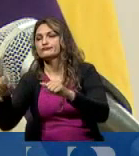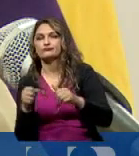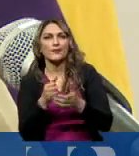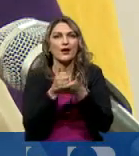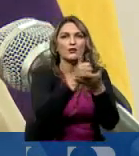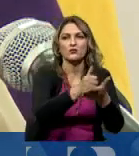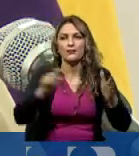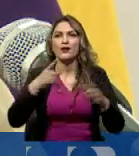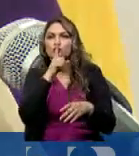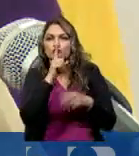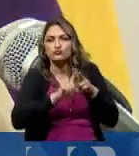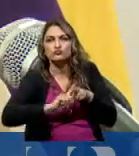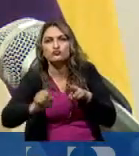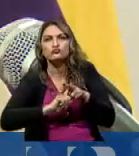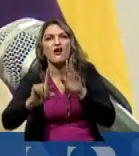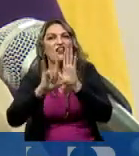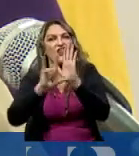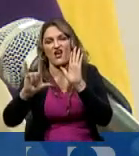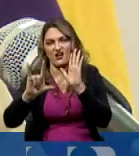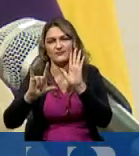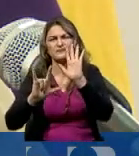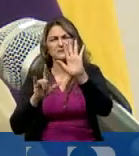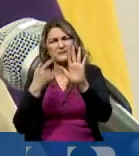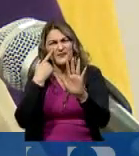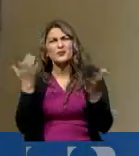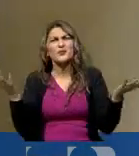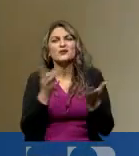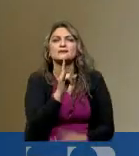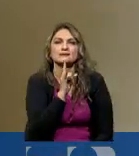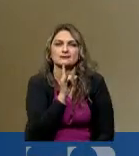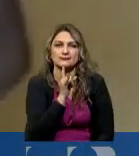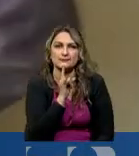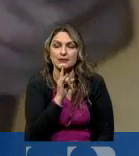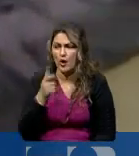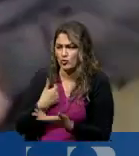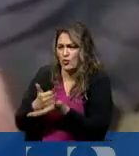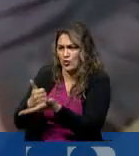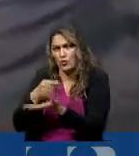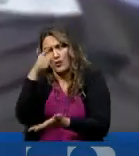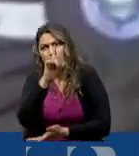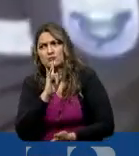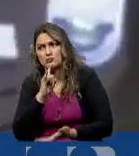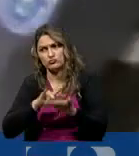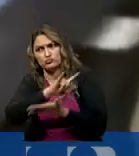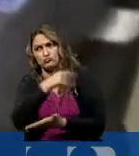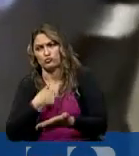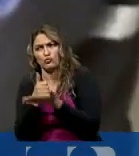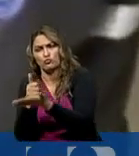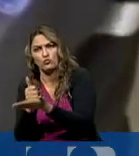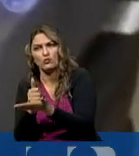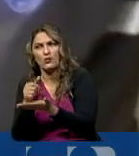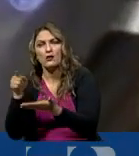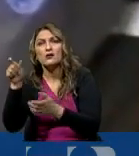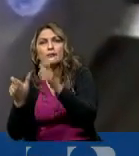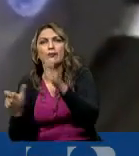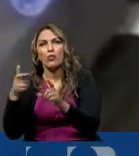fallecieron en este traslado hacia eeuu el hombre operaba en la ciudad de cuenca y al momento fue puesto